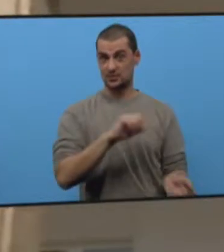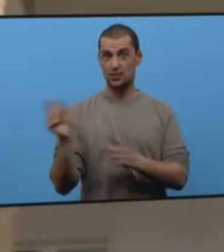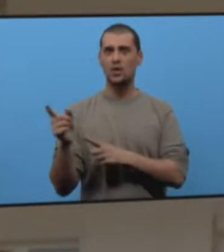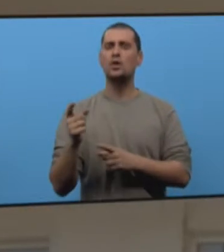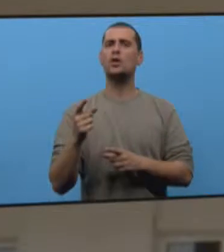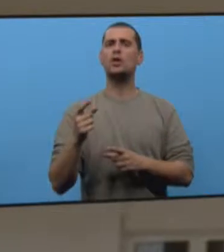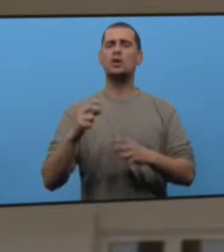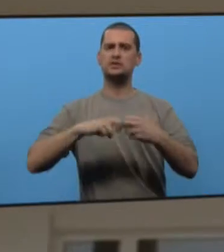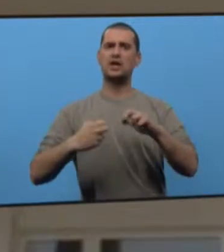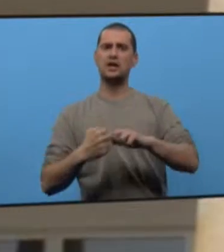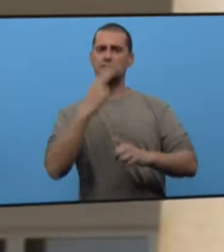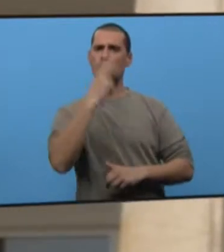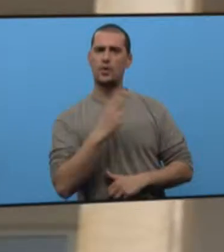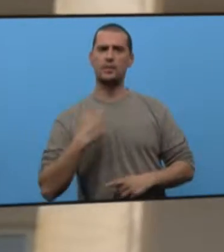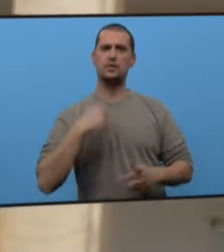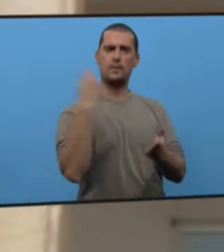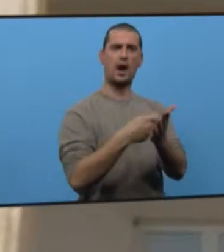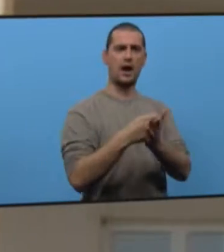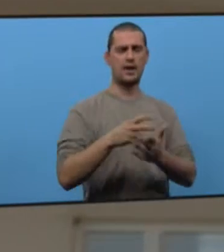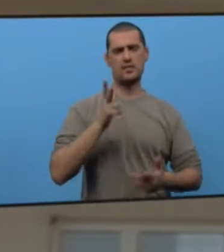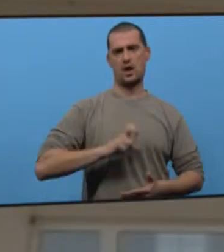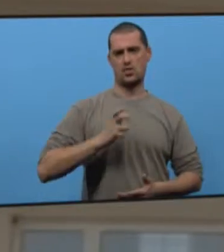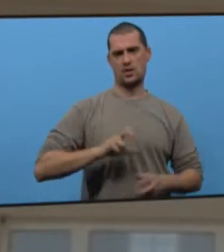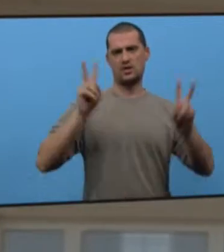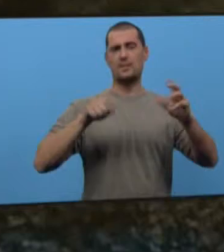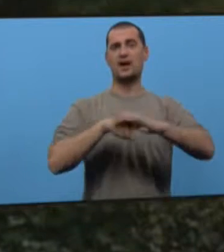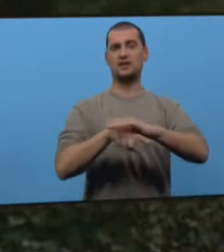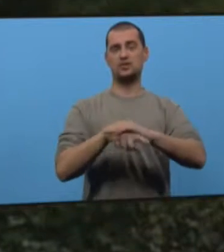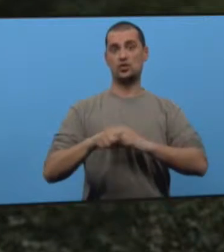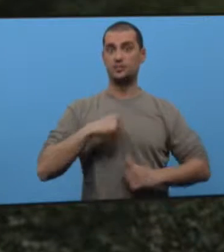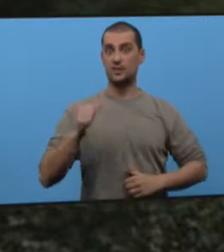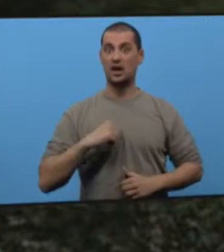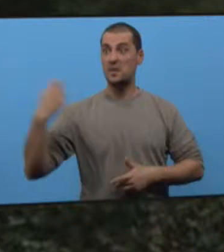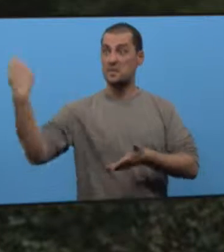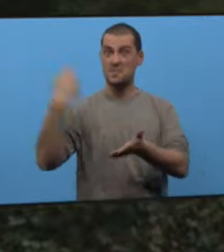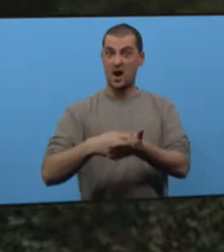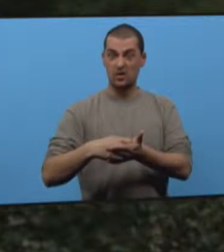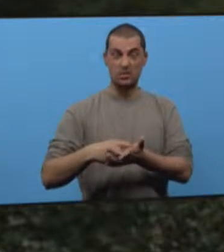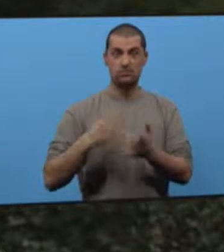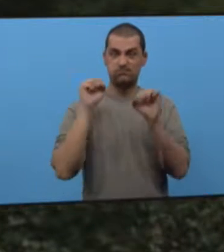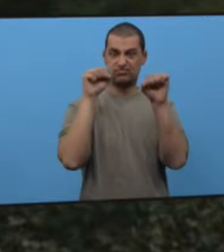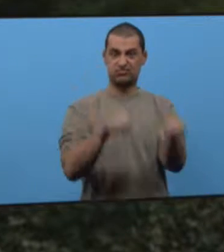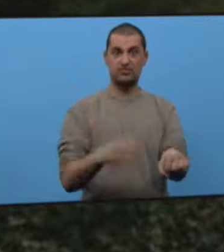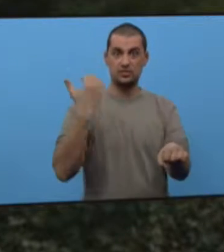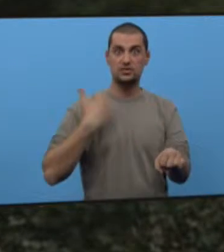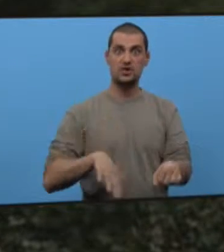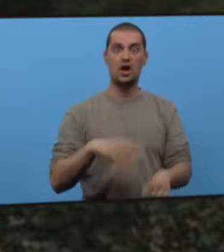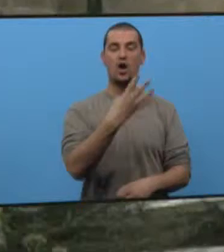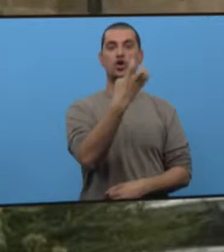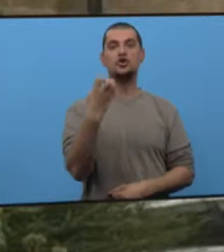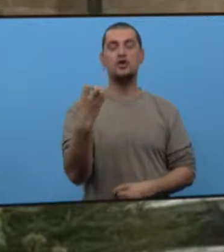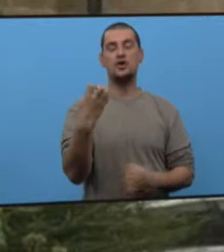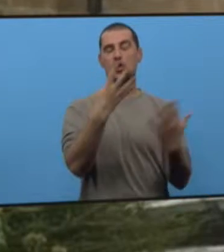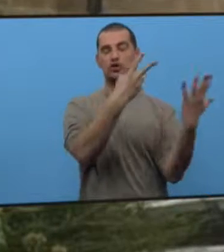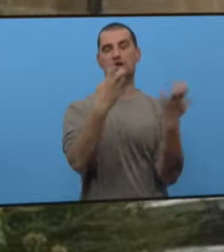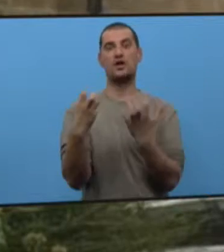a liquidar a débeda que contraeu coa Deputación pola xestión dos centros, un pago que acumula un retraso de máis de 800.000